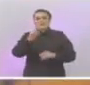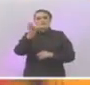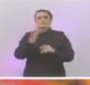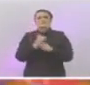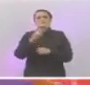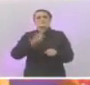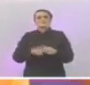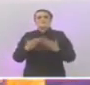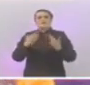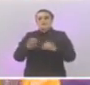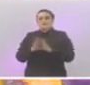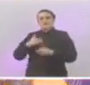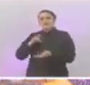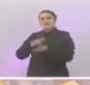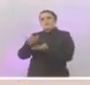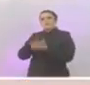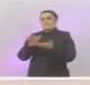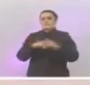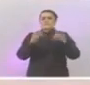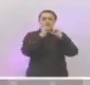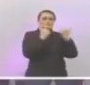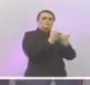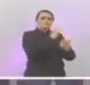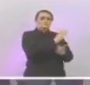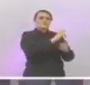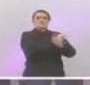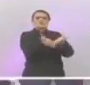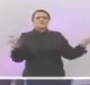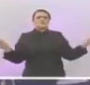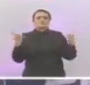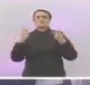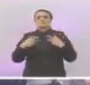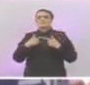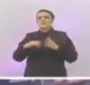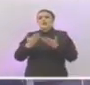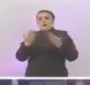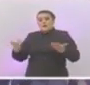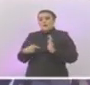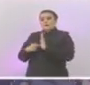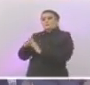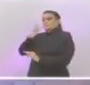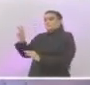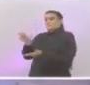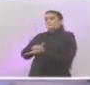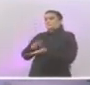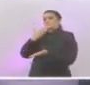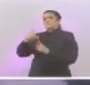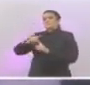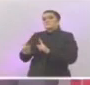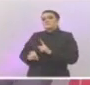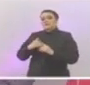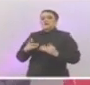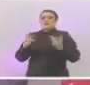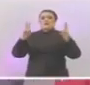estatal con el respaldo de la sociedad civil y que hoy son modelos nacionales de inclusión social. Crecer para la